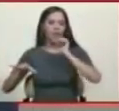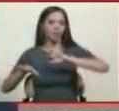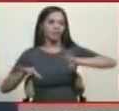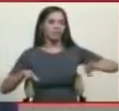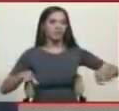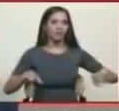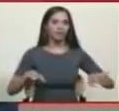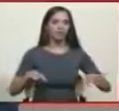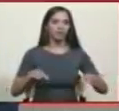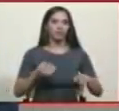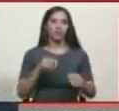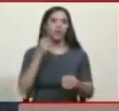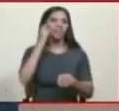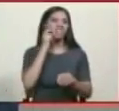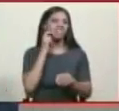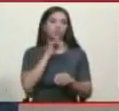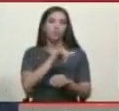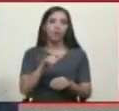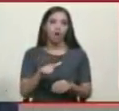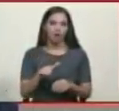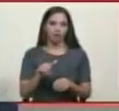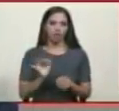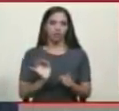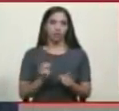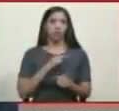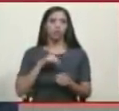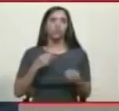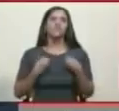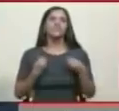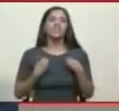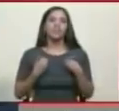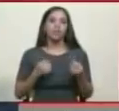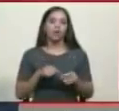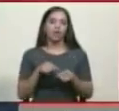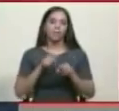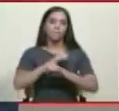razas nazis. Nosotros sabemos eso. Nosotros vimos el bombardeo.